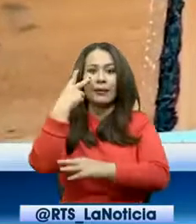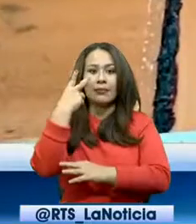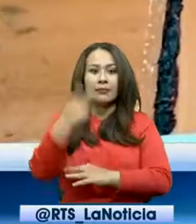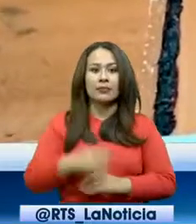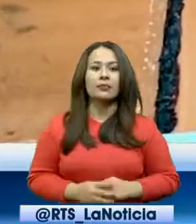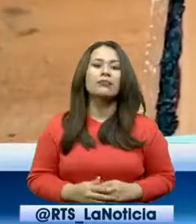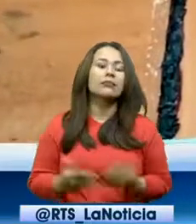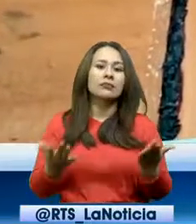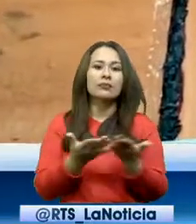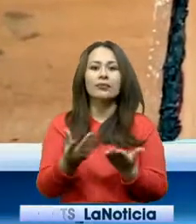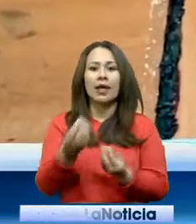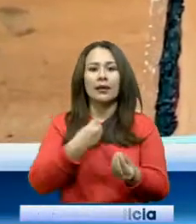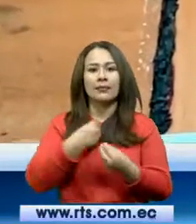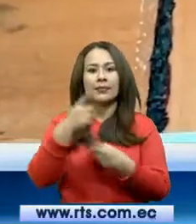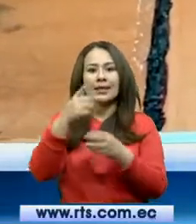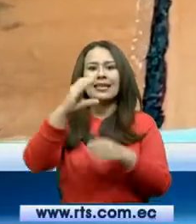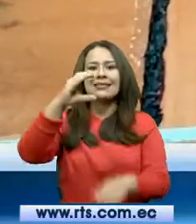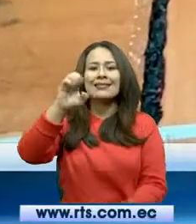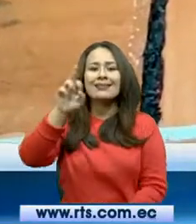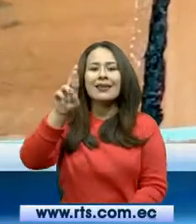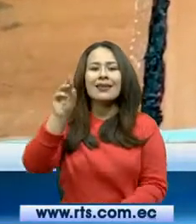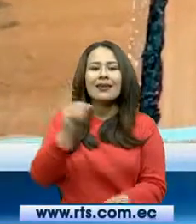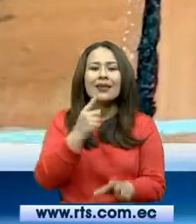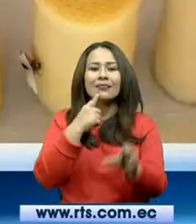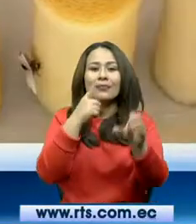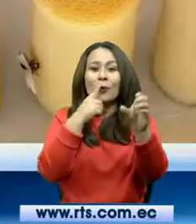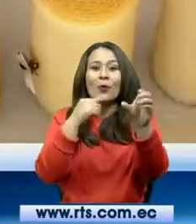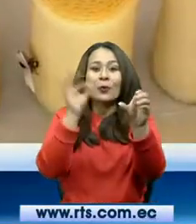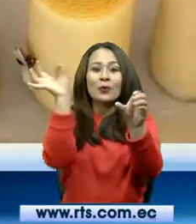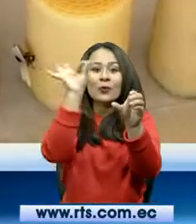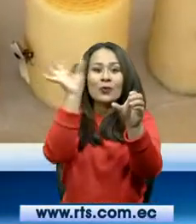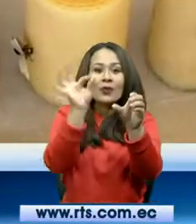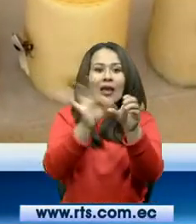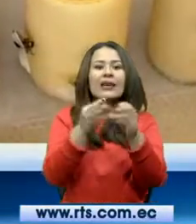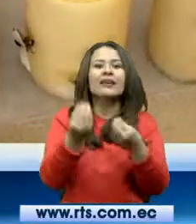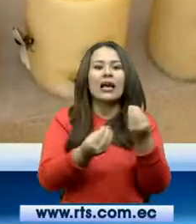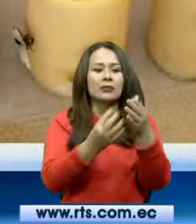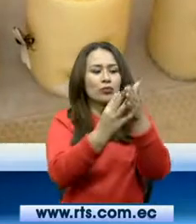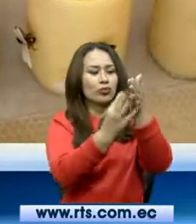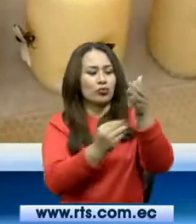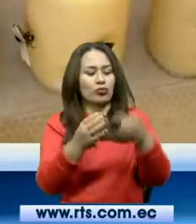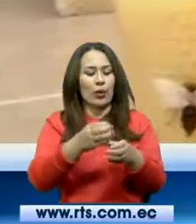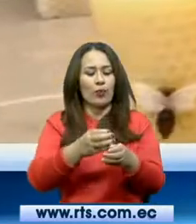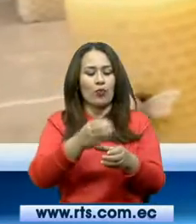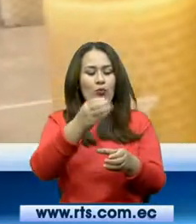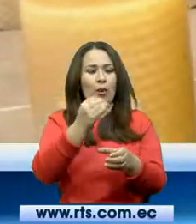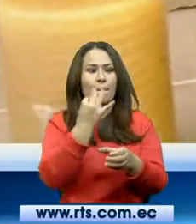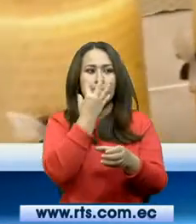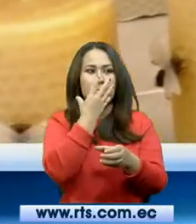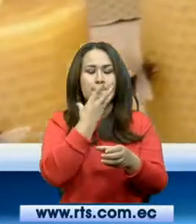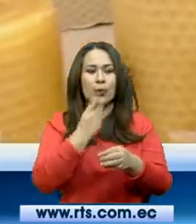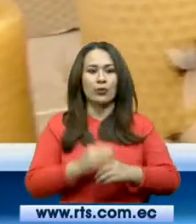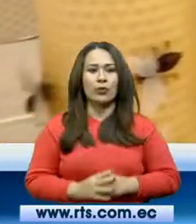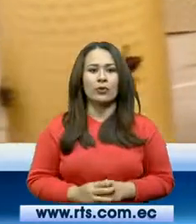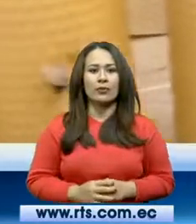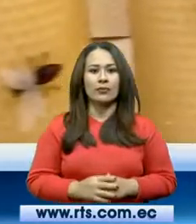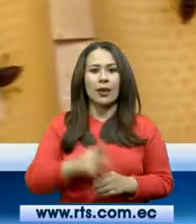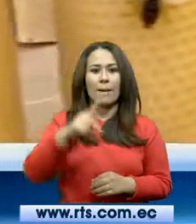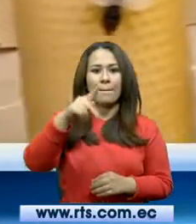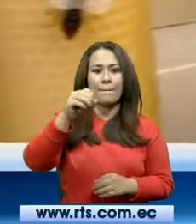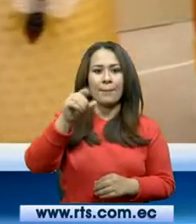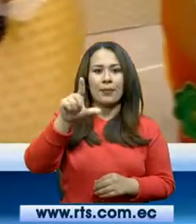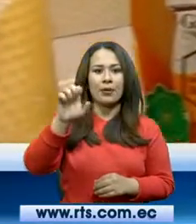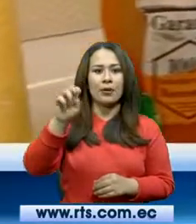en este caso la cera que dejan las abejas, esta es utilizada para la elaboración de hermosas velas, la obtención del polen y la